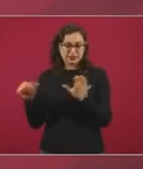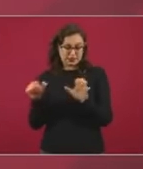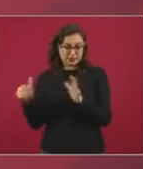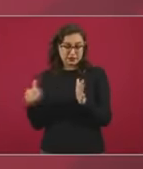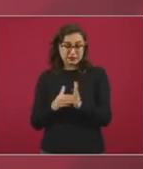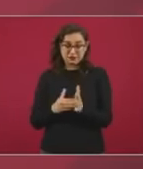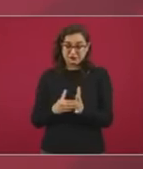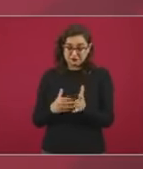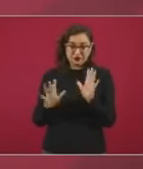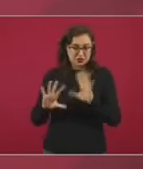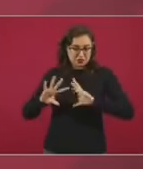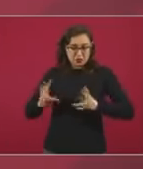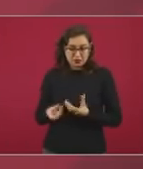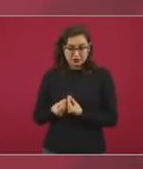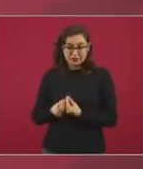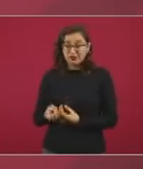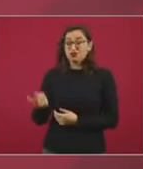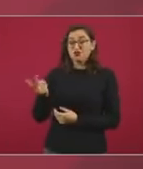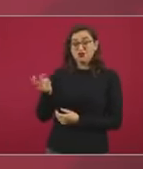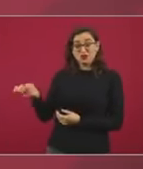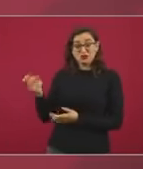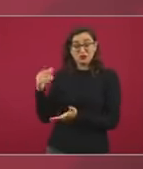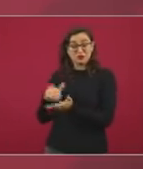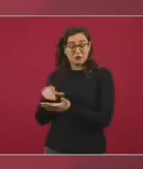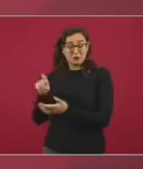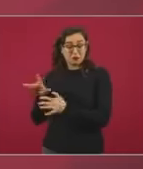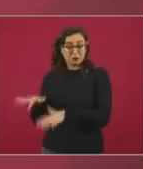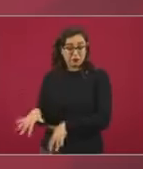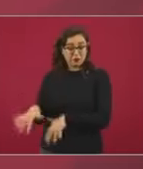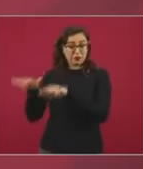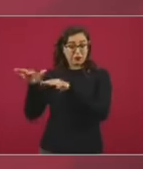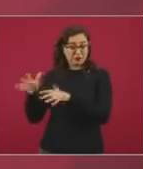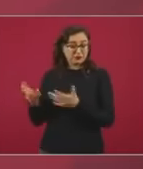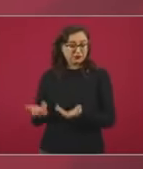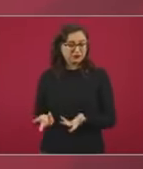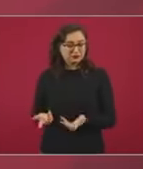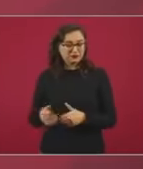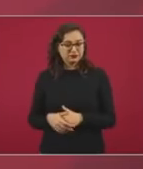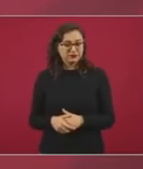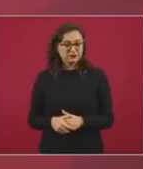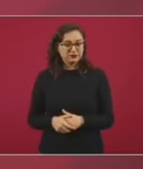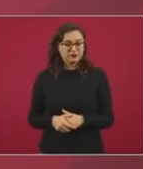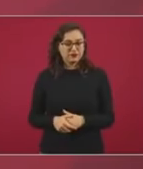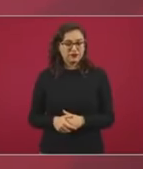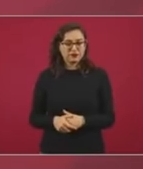y 200,000 inundadas. Estamos hablando de